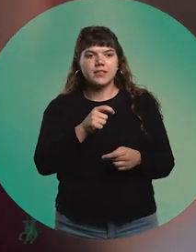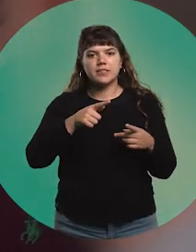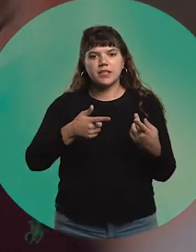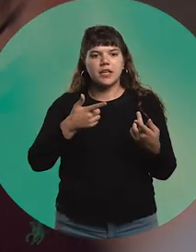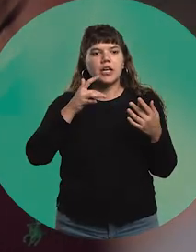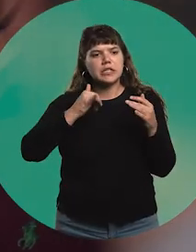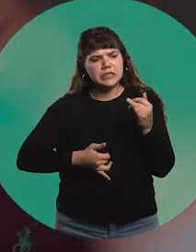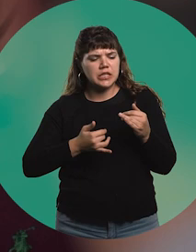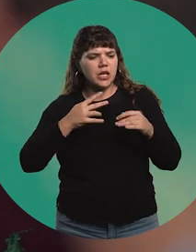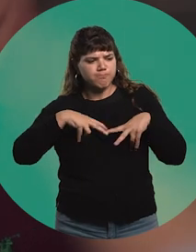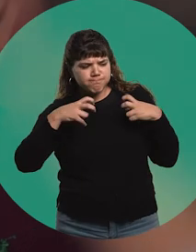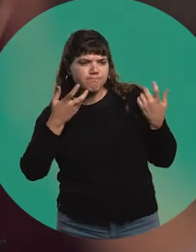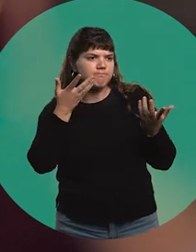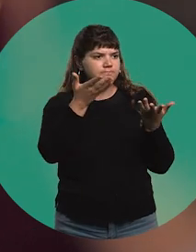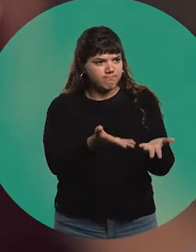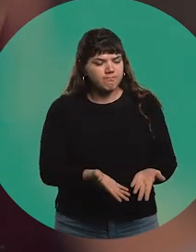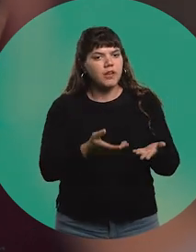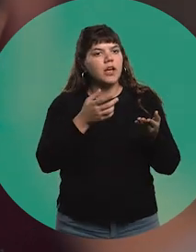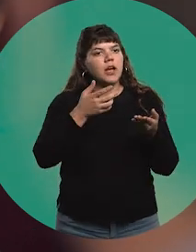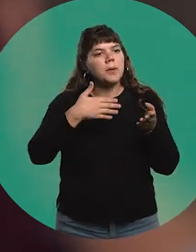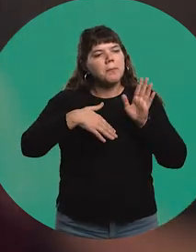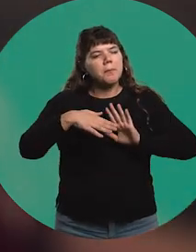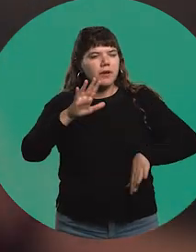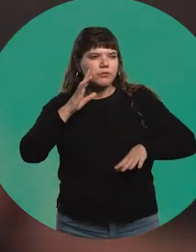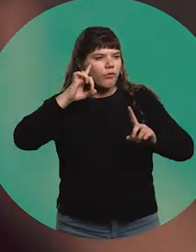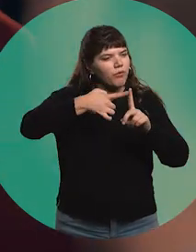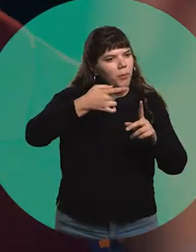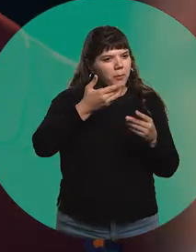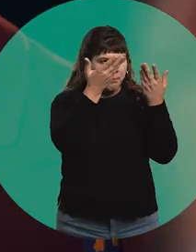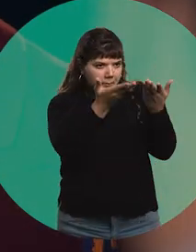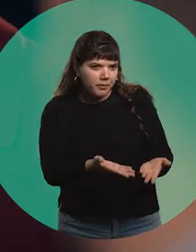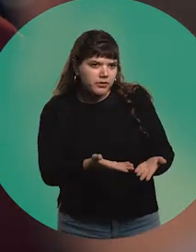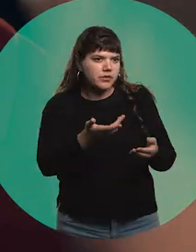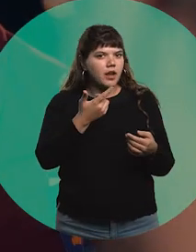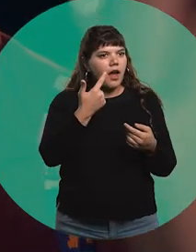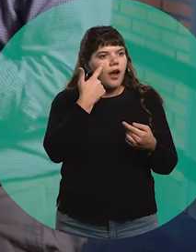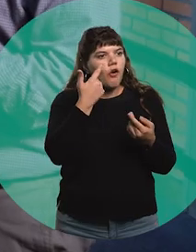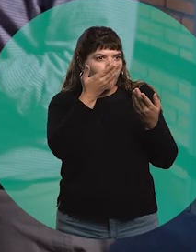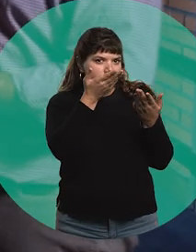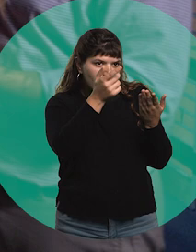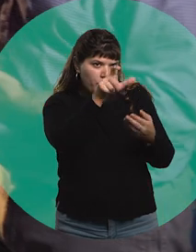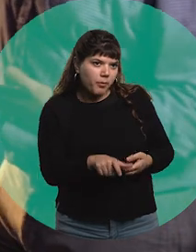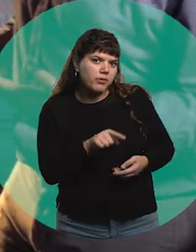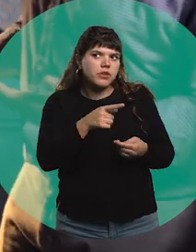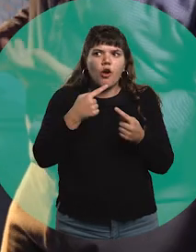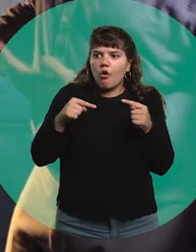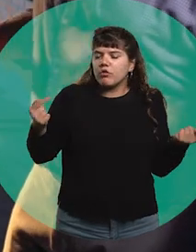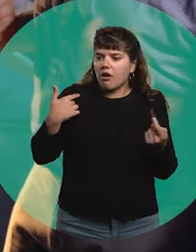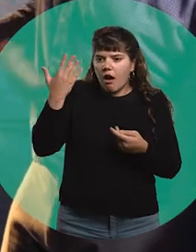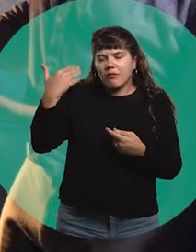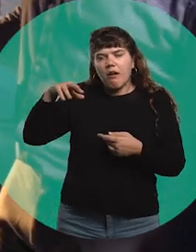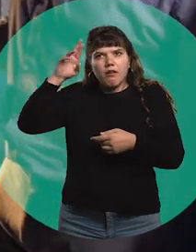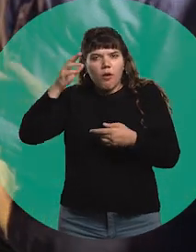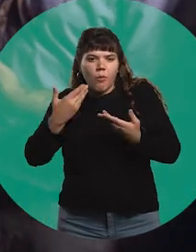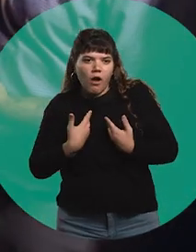tener un enfoque más más noticioso, es como mucho más personal, más introspectivo. Intentamos ir a eso que te movilizó, que de alguna